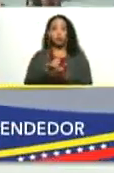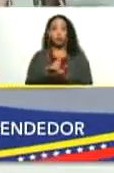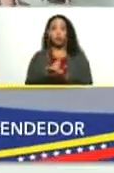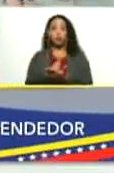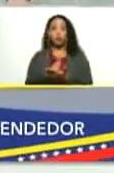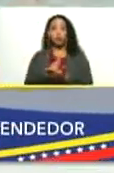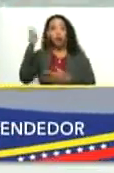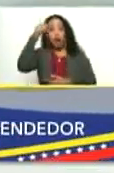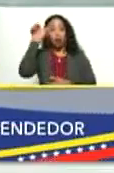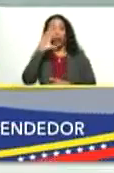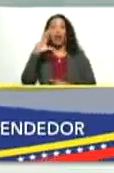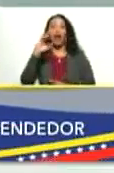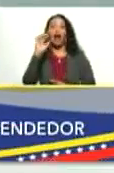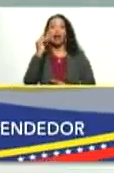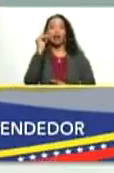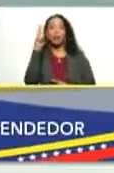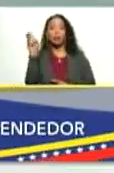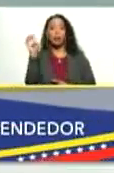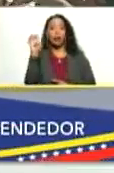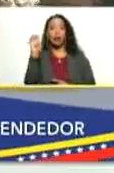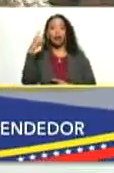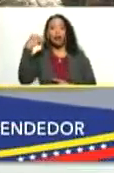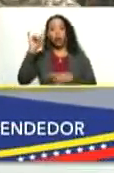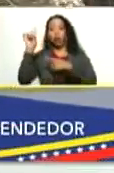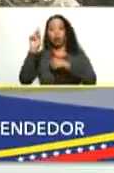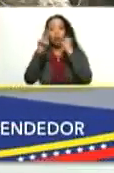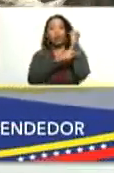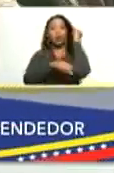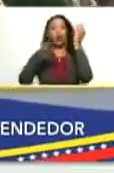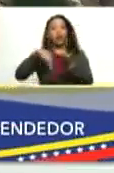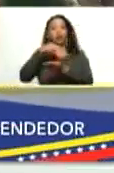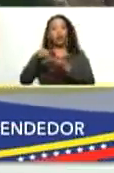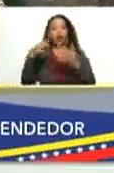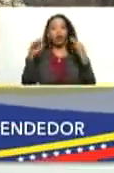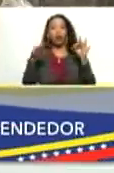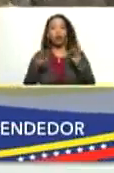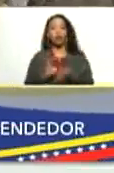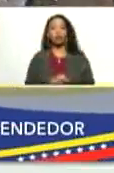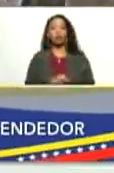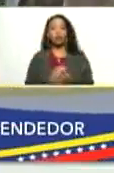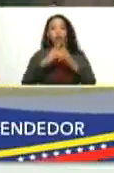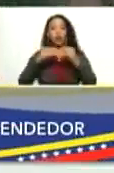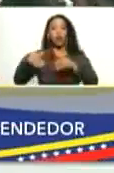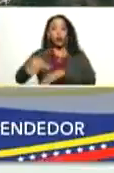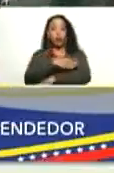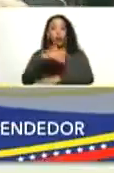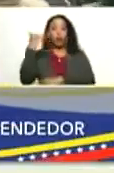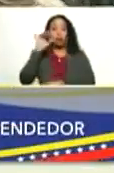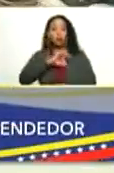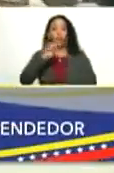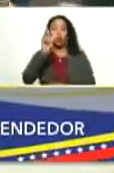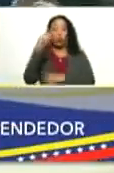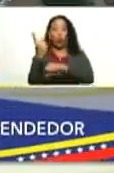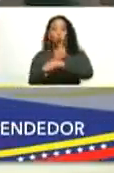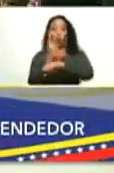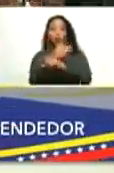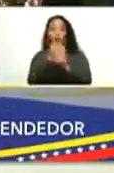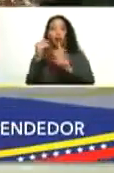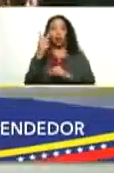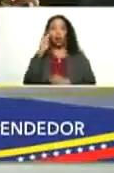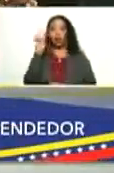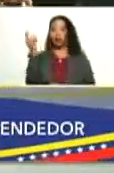el pueblo de Caripe, el Parque Nacional del Guácharo, que fuimos a visitarlo. Y en todo el recorrido, señor presidente, de 2 horas y media, uno no